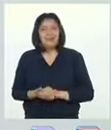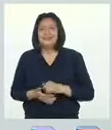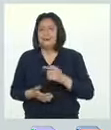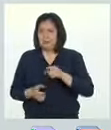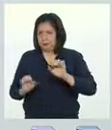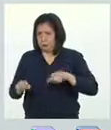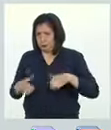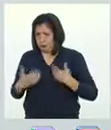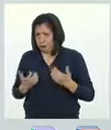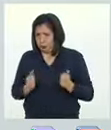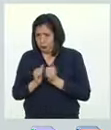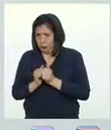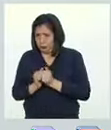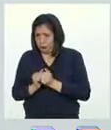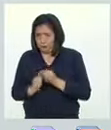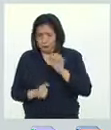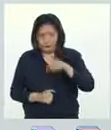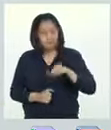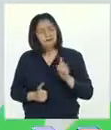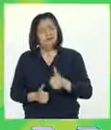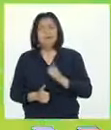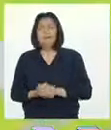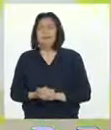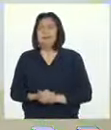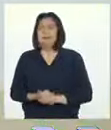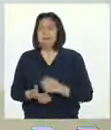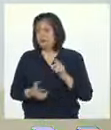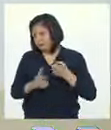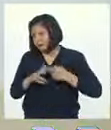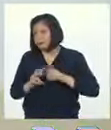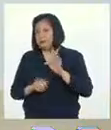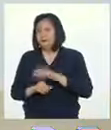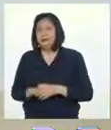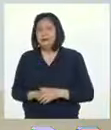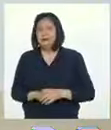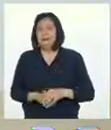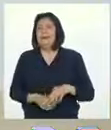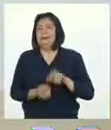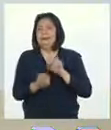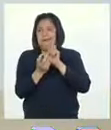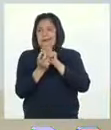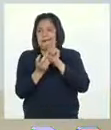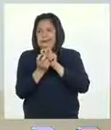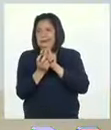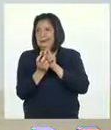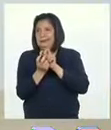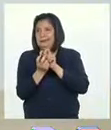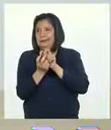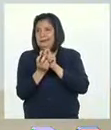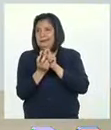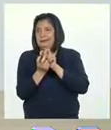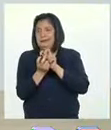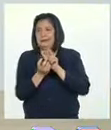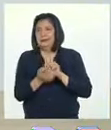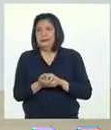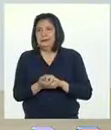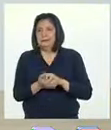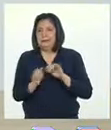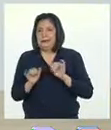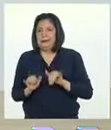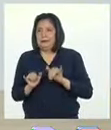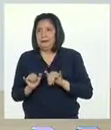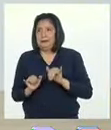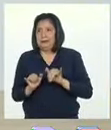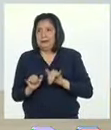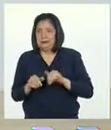¿Lo podemos hacer juntos? ¡Claro que sí! ¡Vamos! ¡Ardilla! Me quedo en